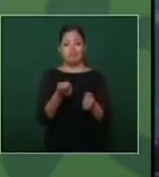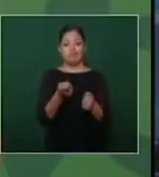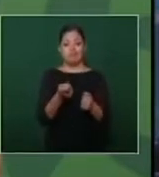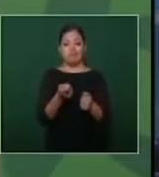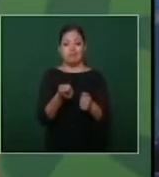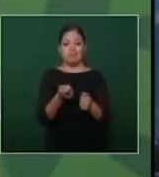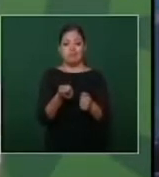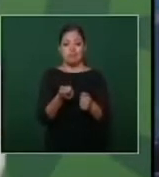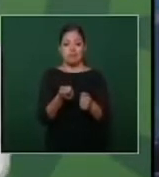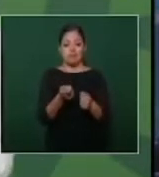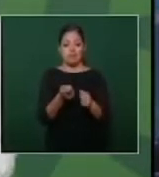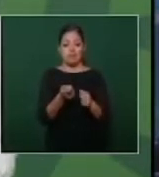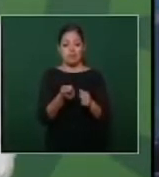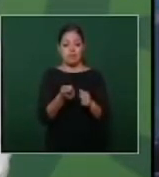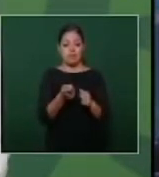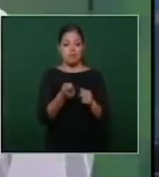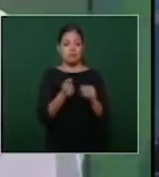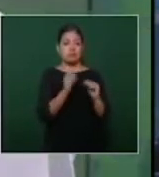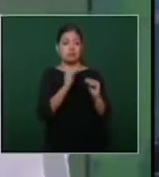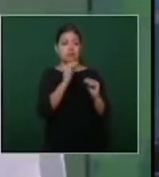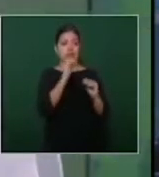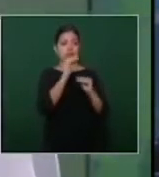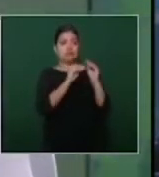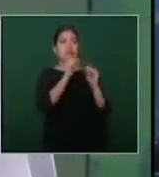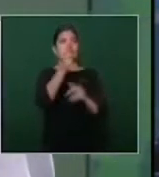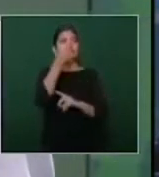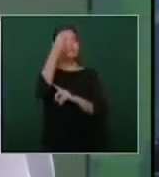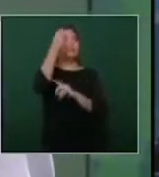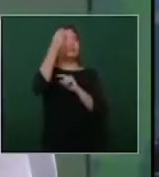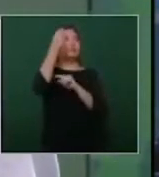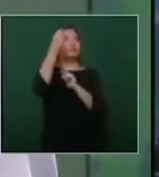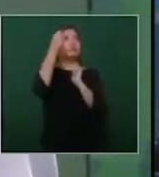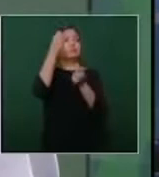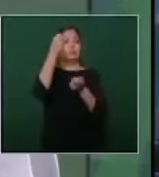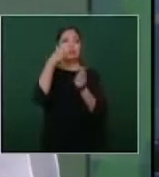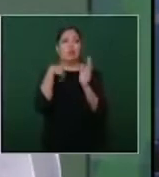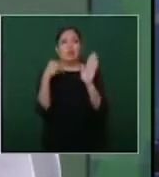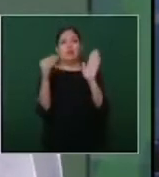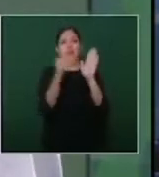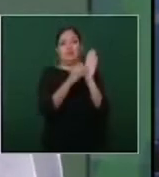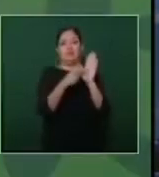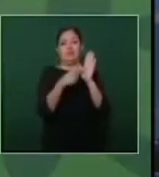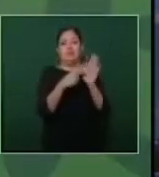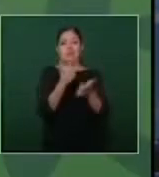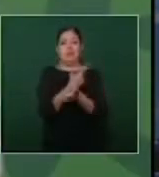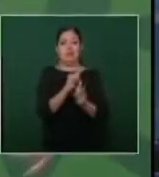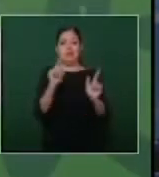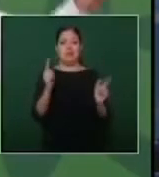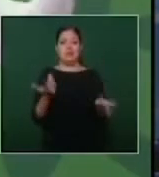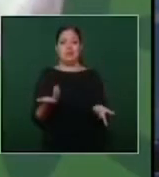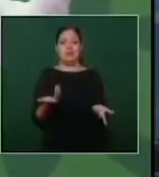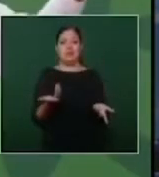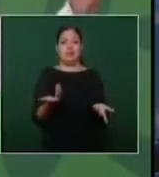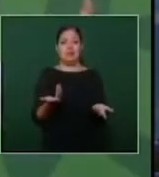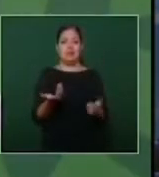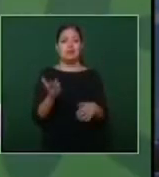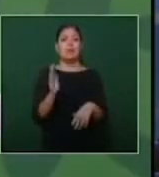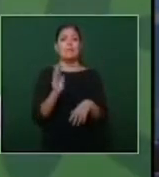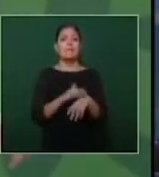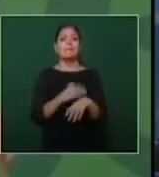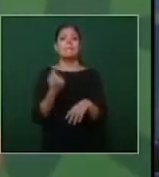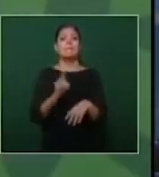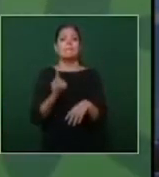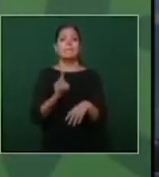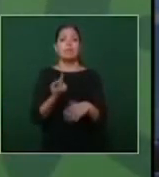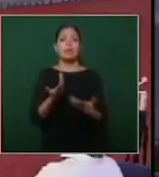en materia de energía, y más que nada, en lugar de defender los intereses del pueblo, ellos